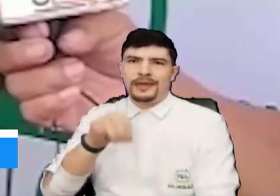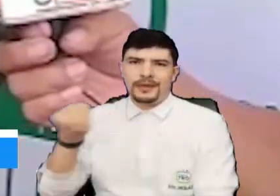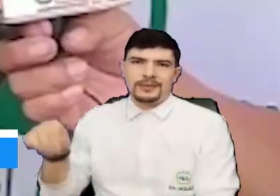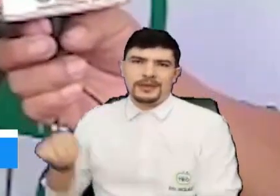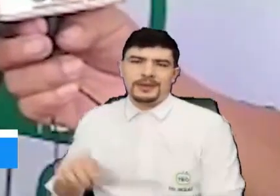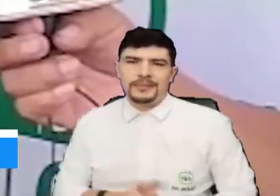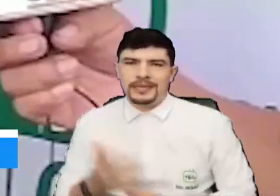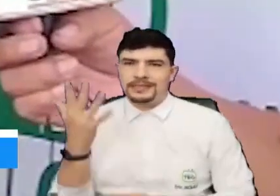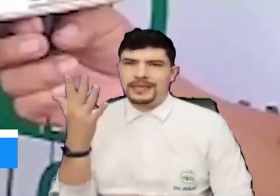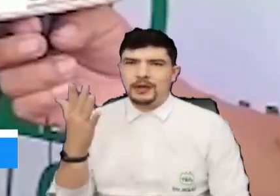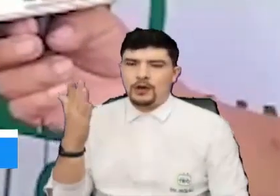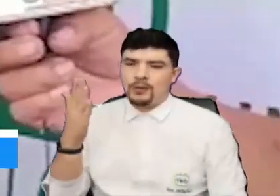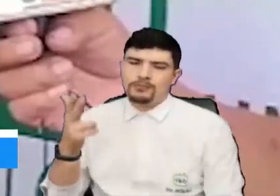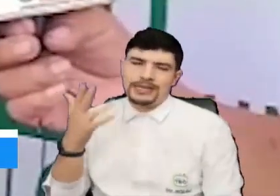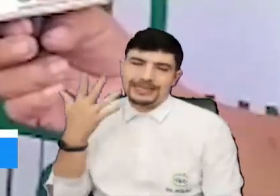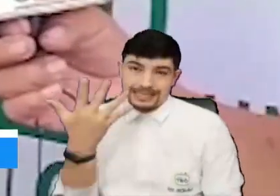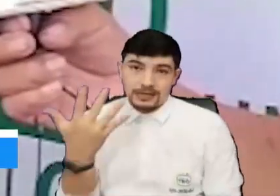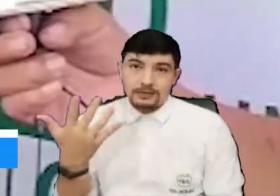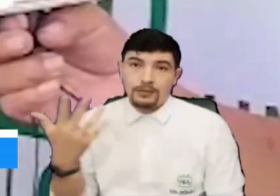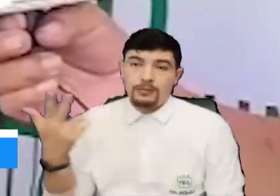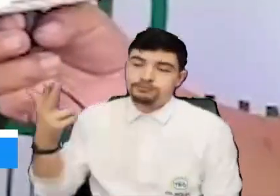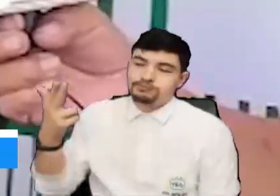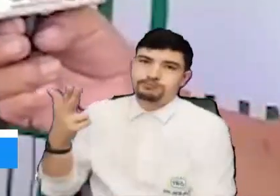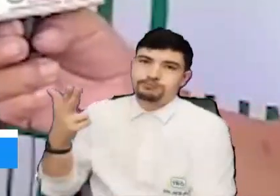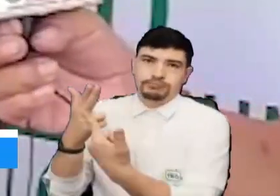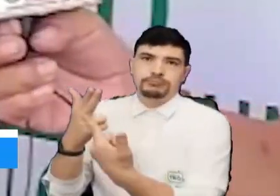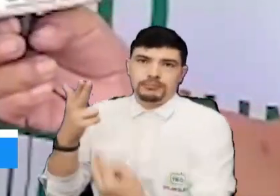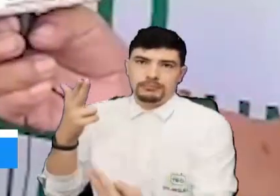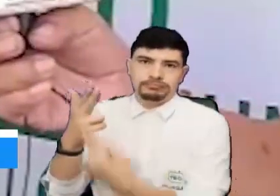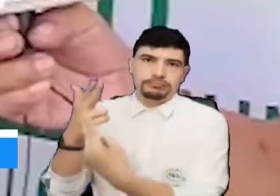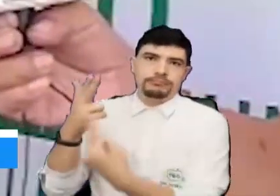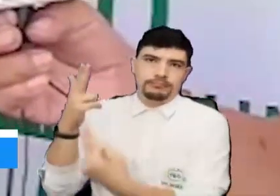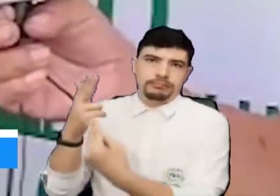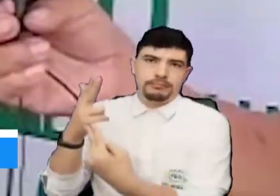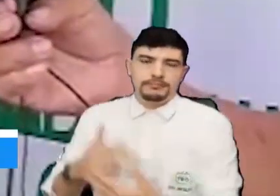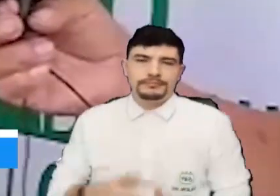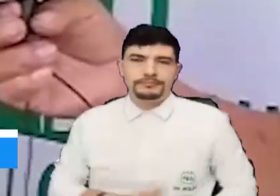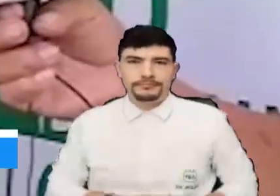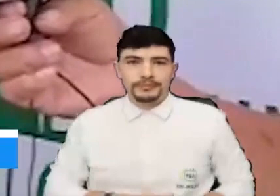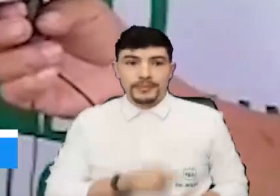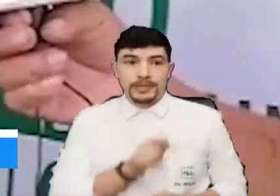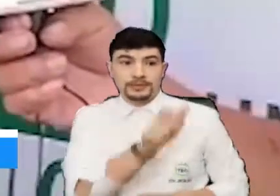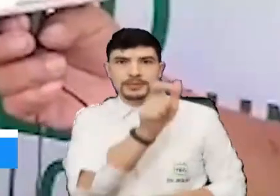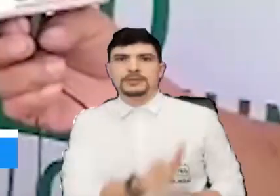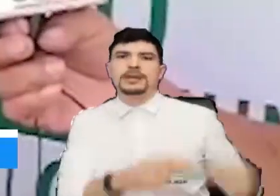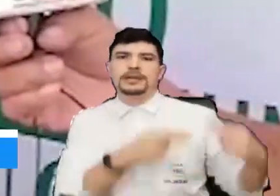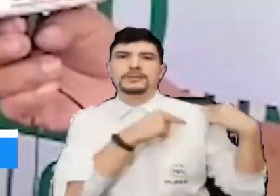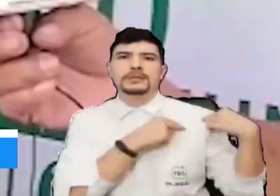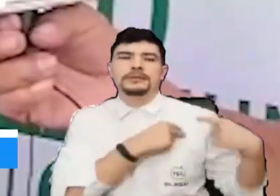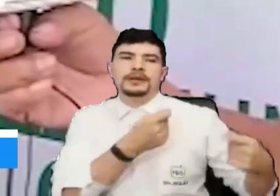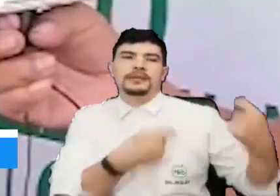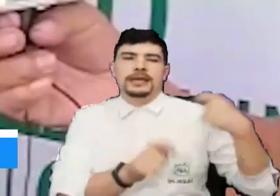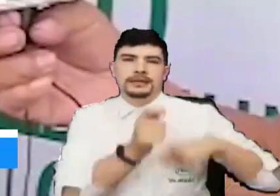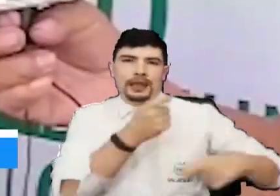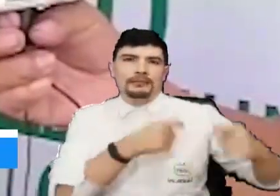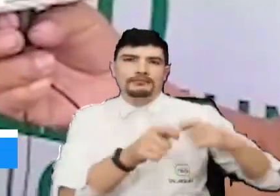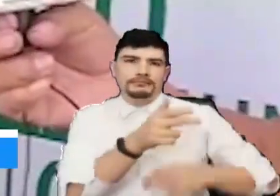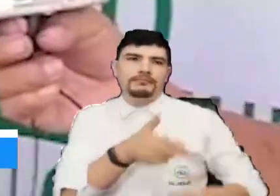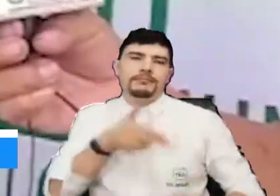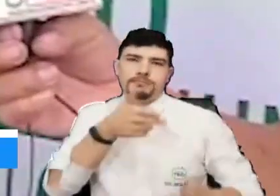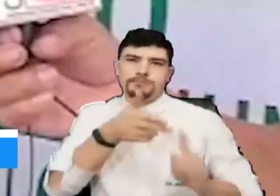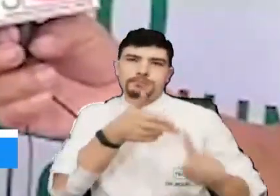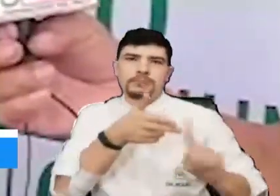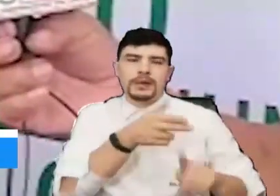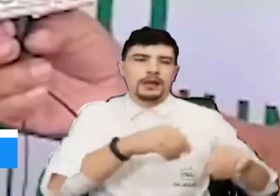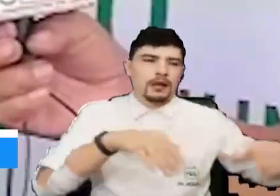Aragua. Él era el encargado de traer, comercializar armas de fuego entre el territorio venezolano, colombiano, especialmente en